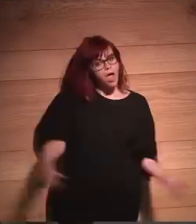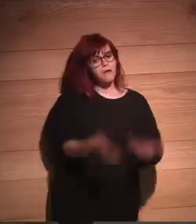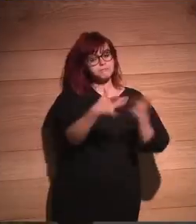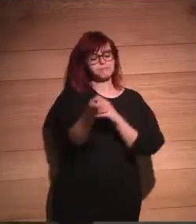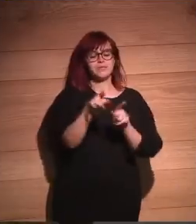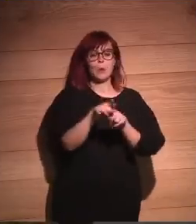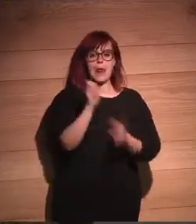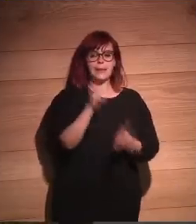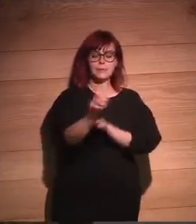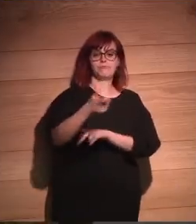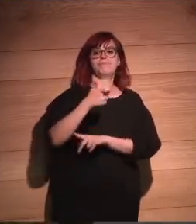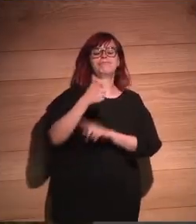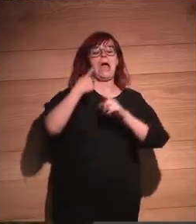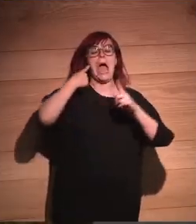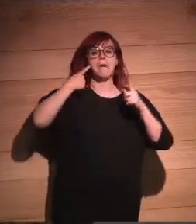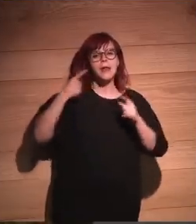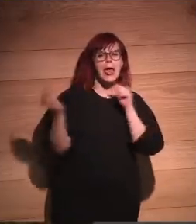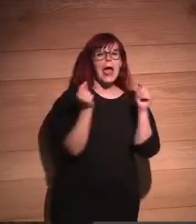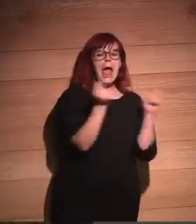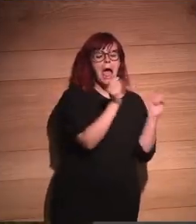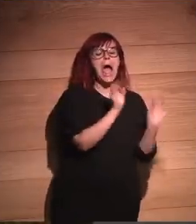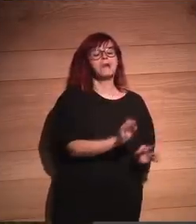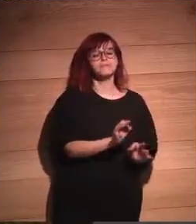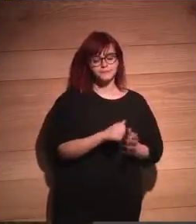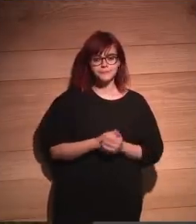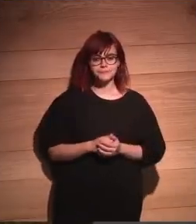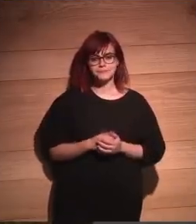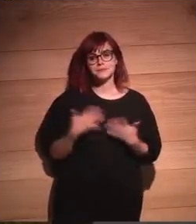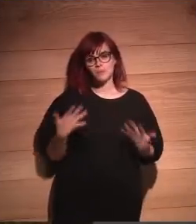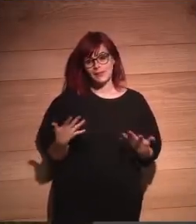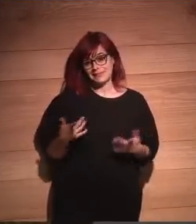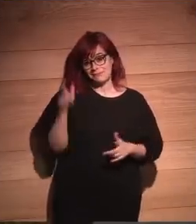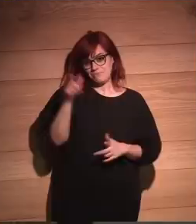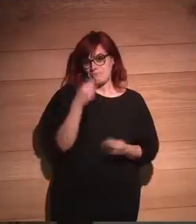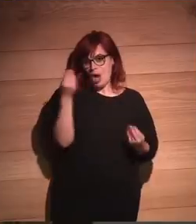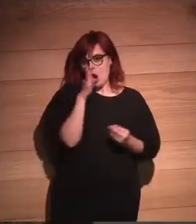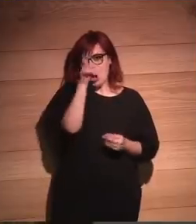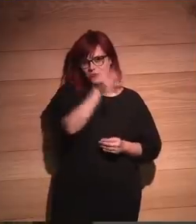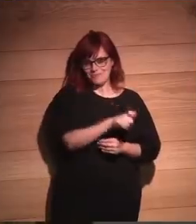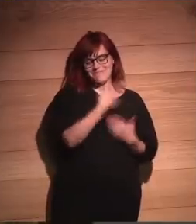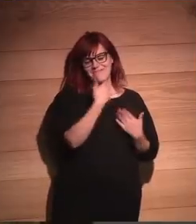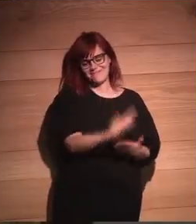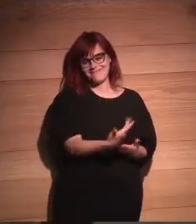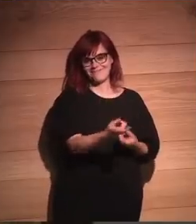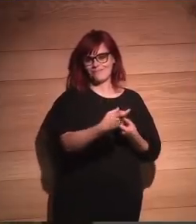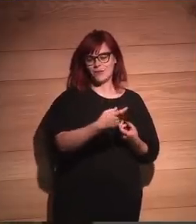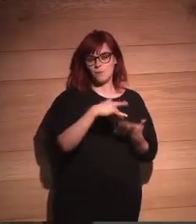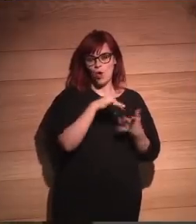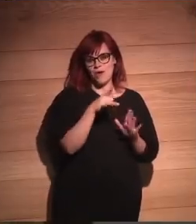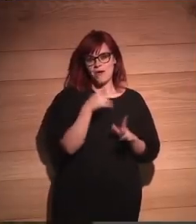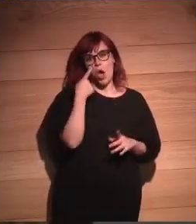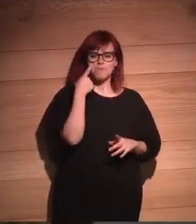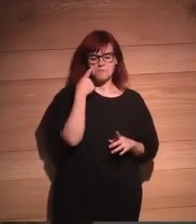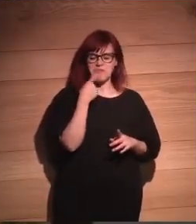nos lanzó este reto de debatir sobre estas cuestiones. Por tanto, nadie mejor que él, y por sus cualidades